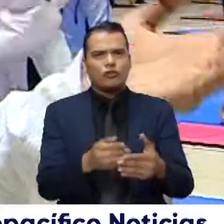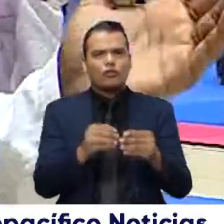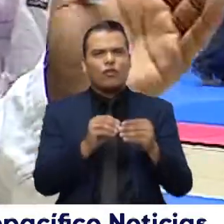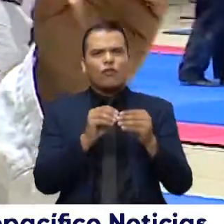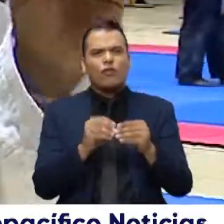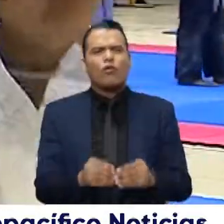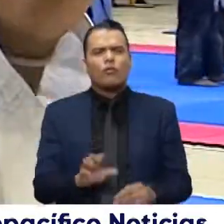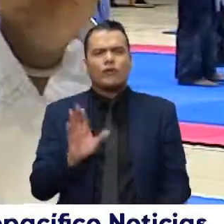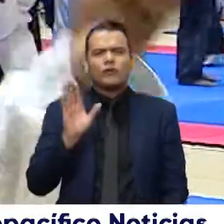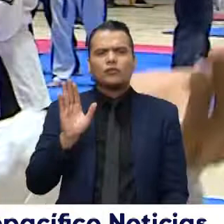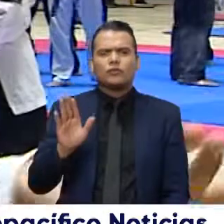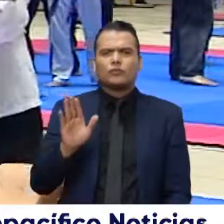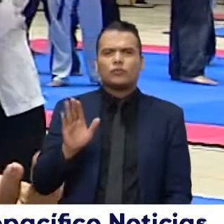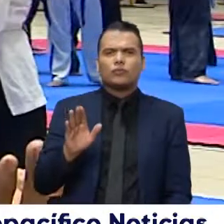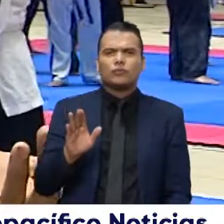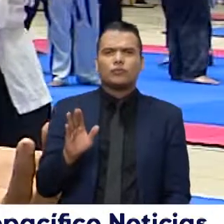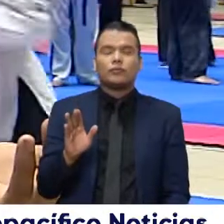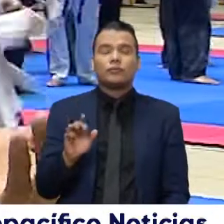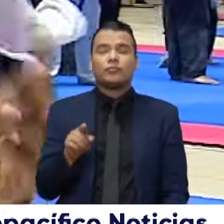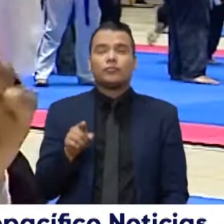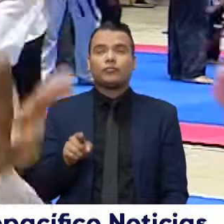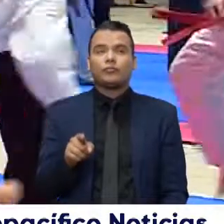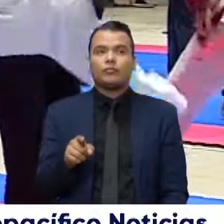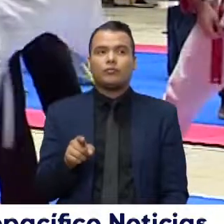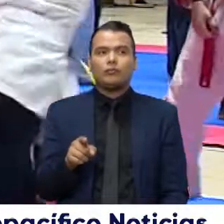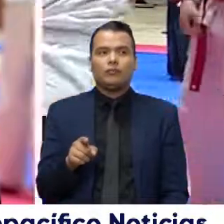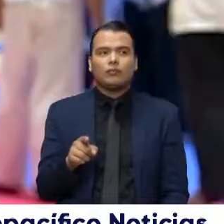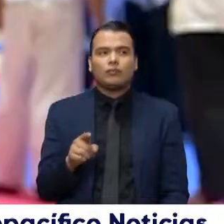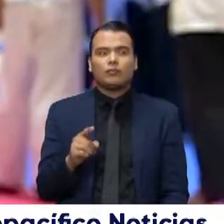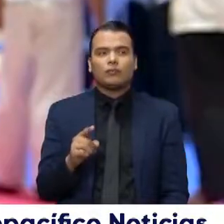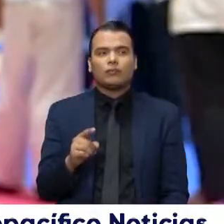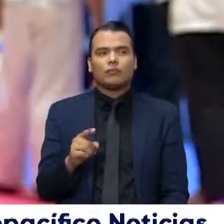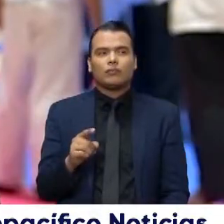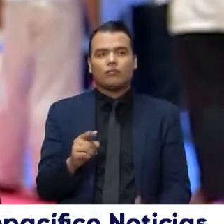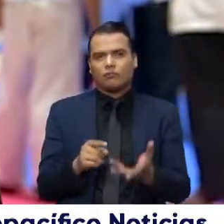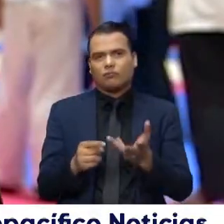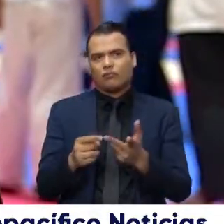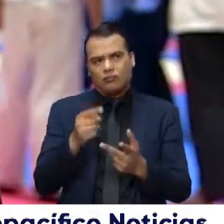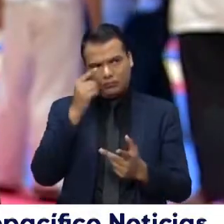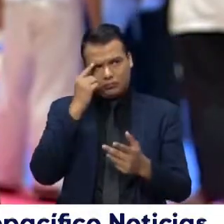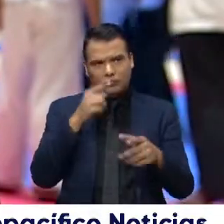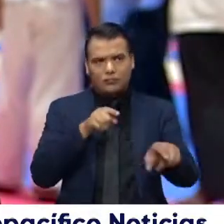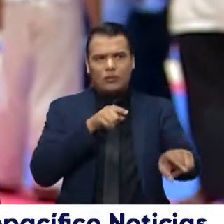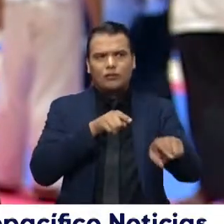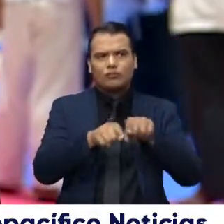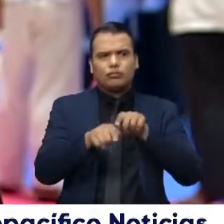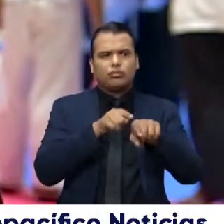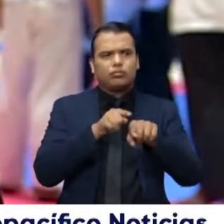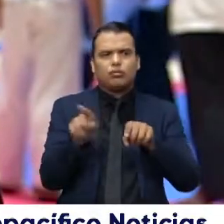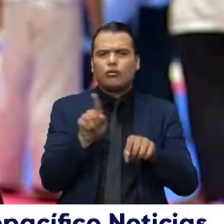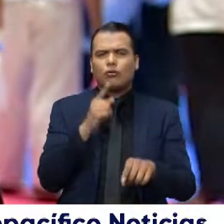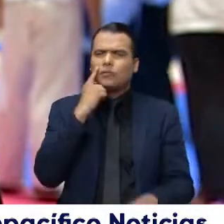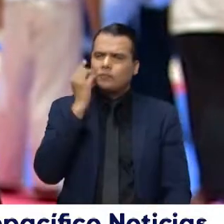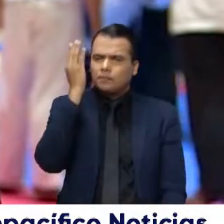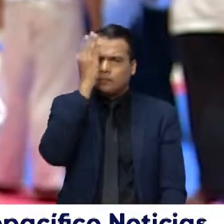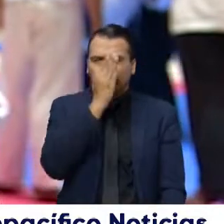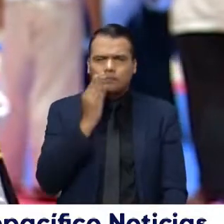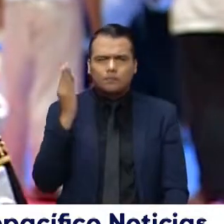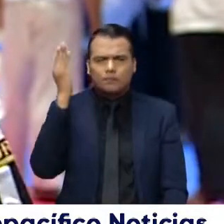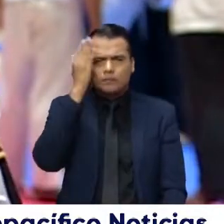parte de caídas en tijereta. Esto no es una competencia. Lo que se hace es evaluar el